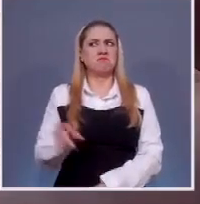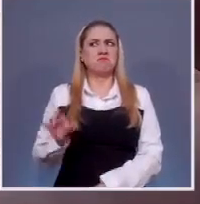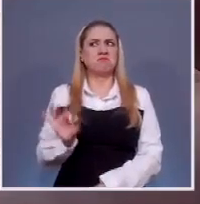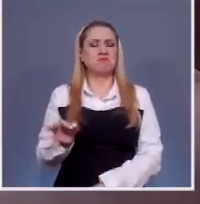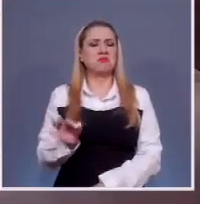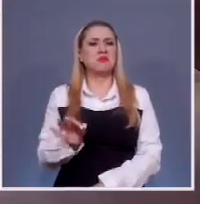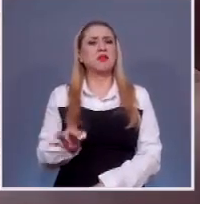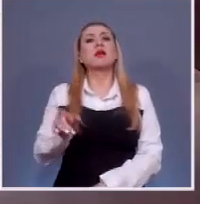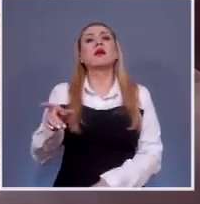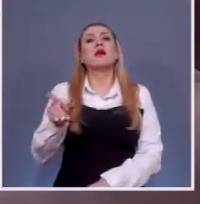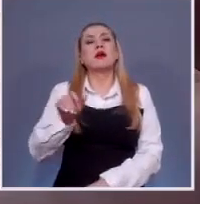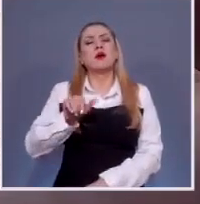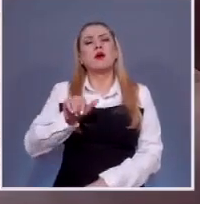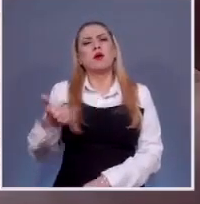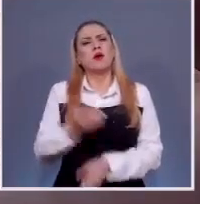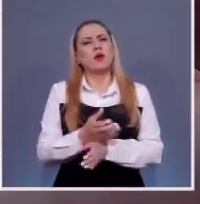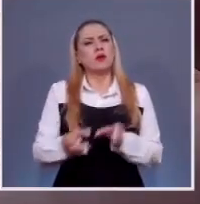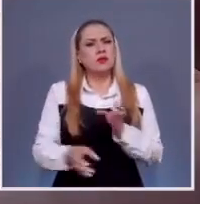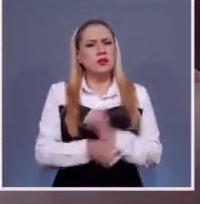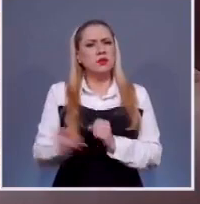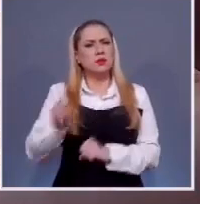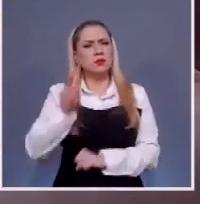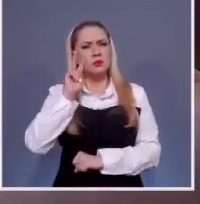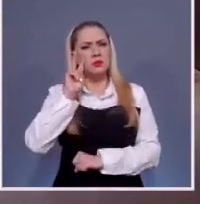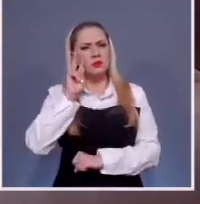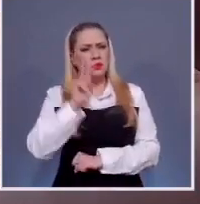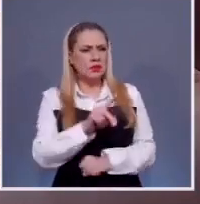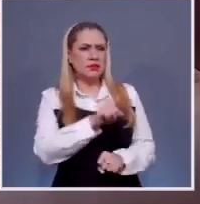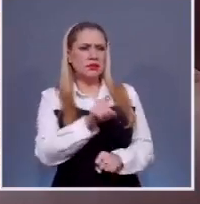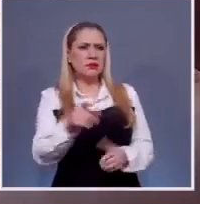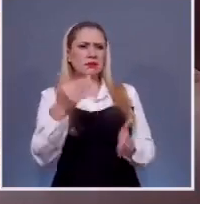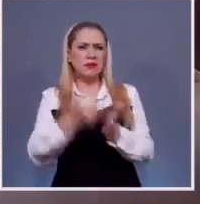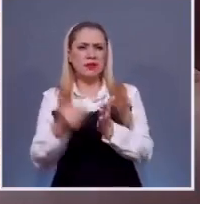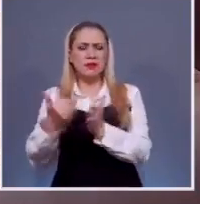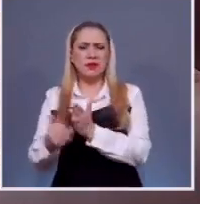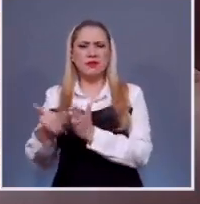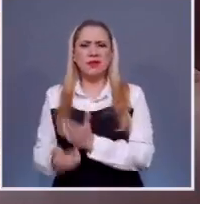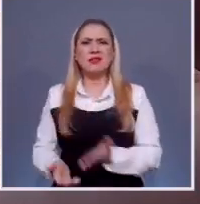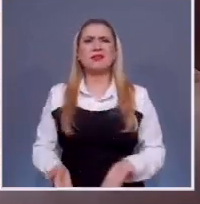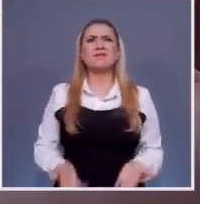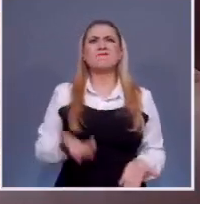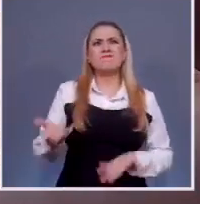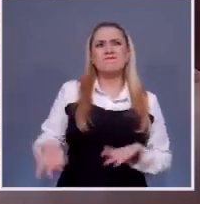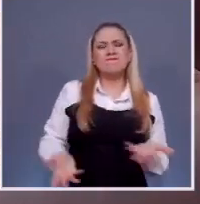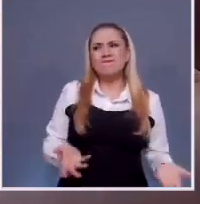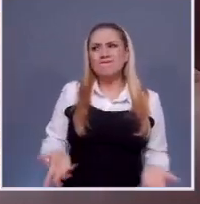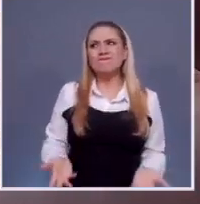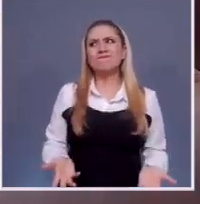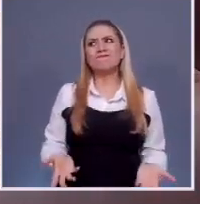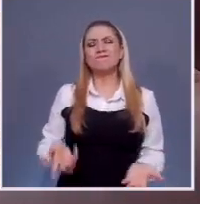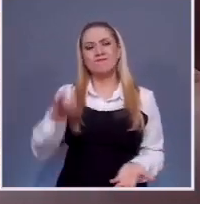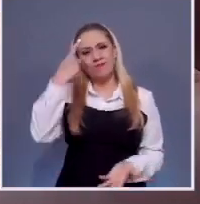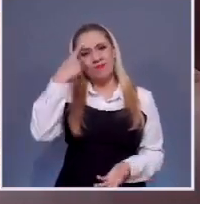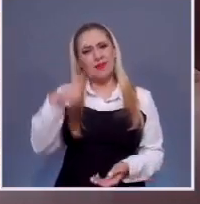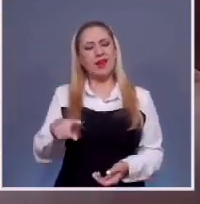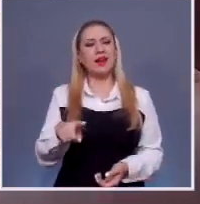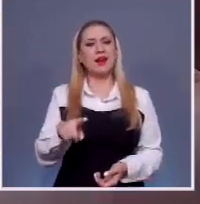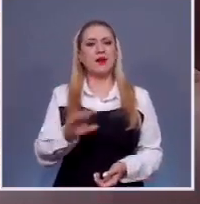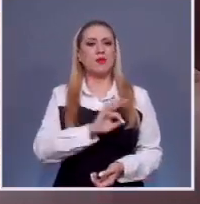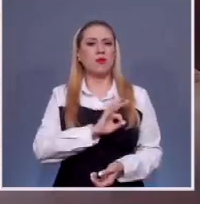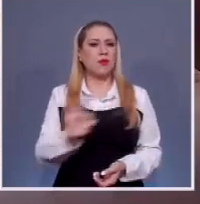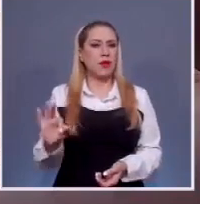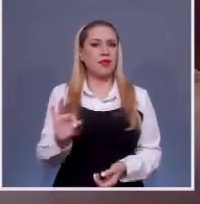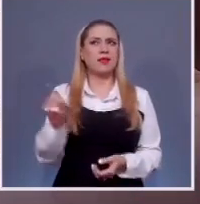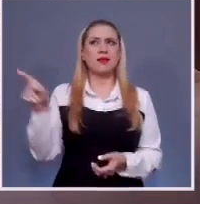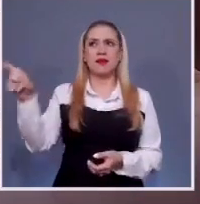estas áreas de oportunidad, como para que pudiéramos, pues sí, incidir en las instituciones?